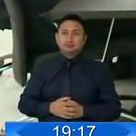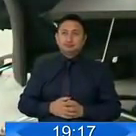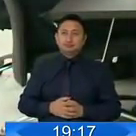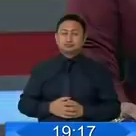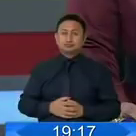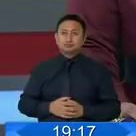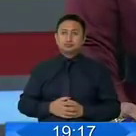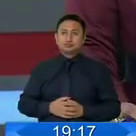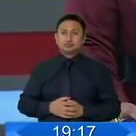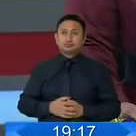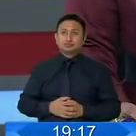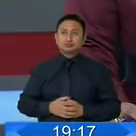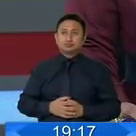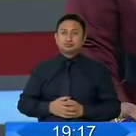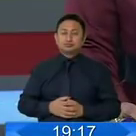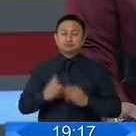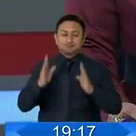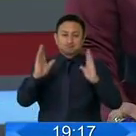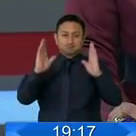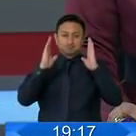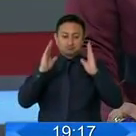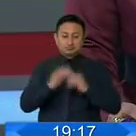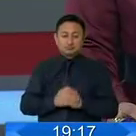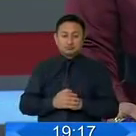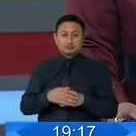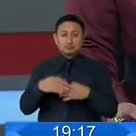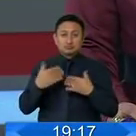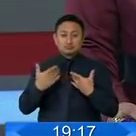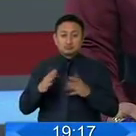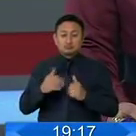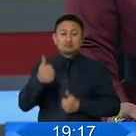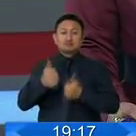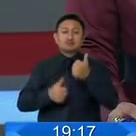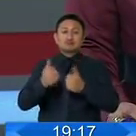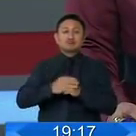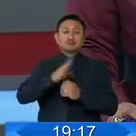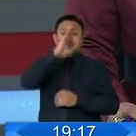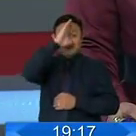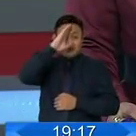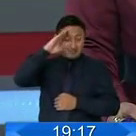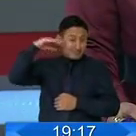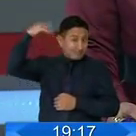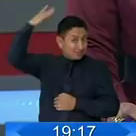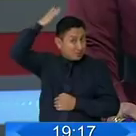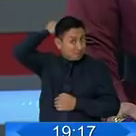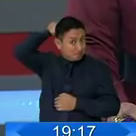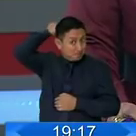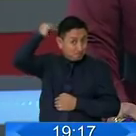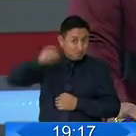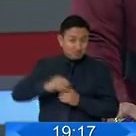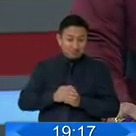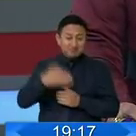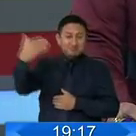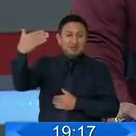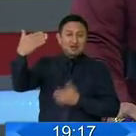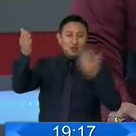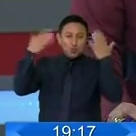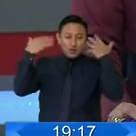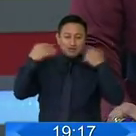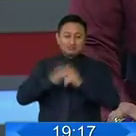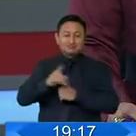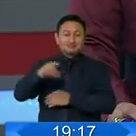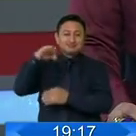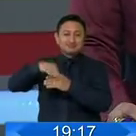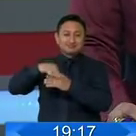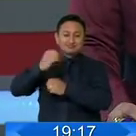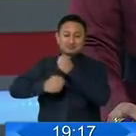Urbe. Atención, fue oficializada la candidatura de Cintia Viteri a la alcaldía de Guayaquil para las elecciones seccionales